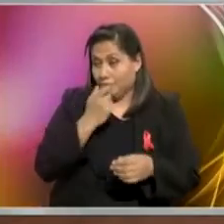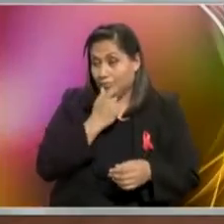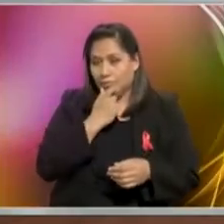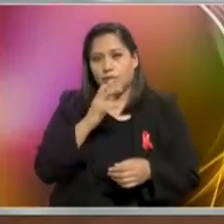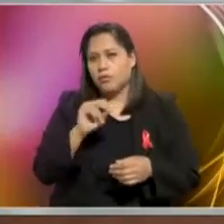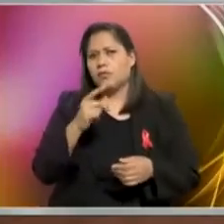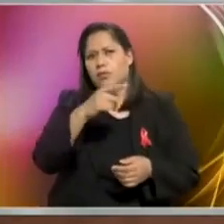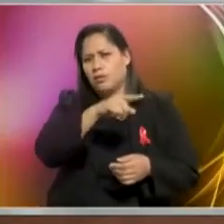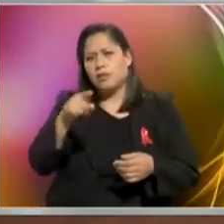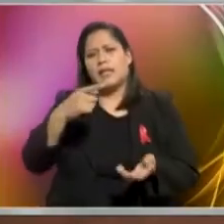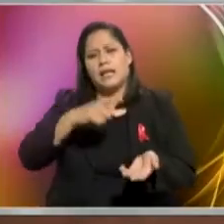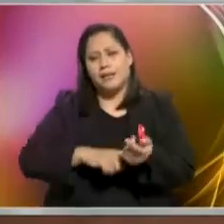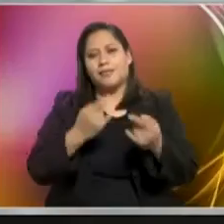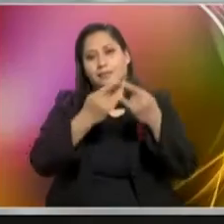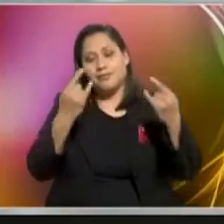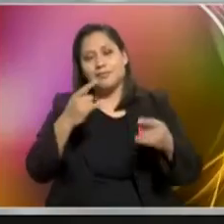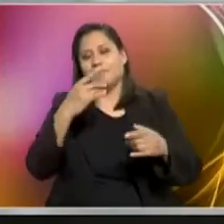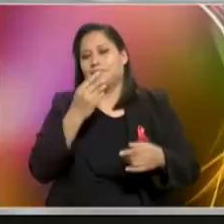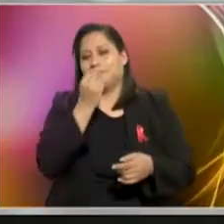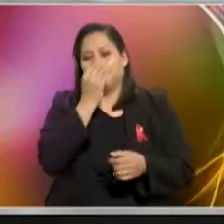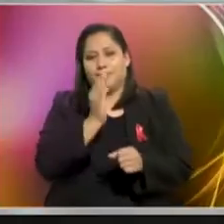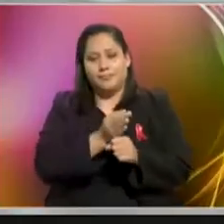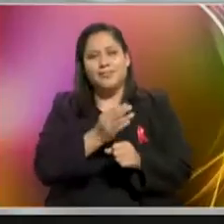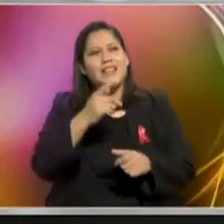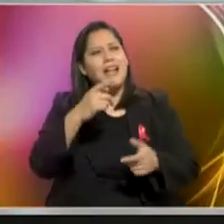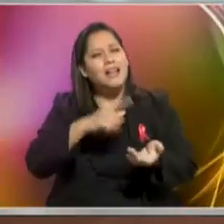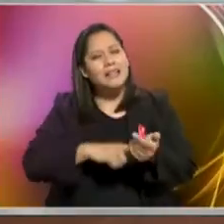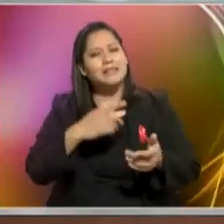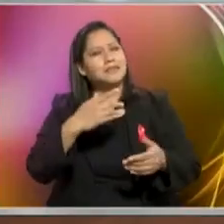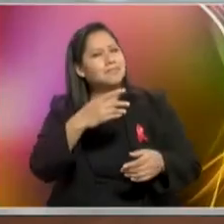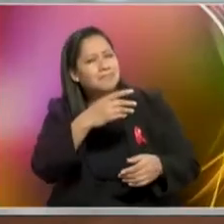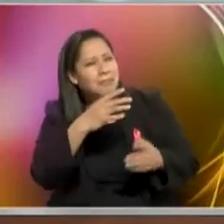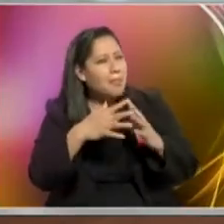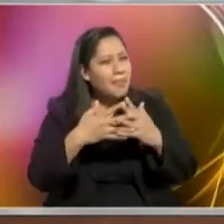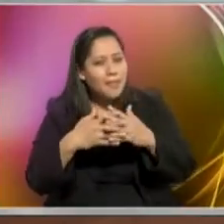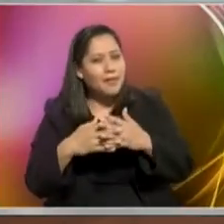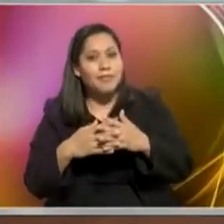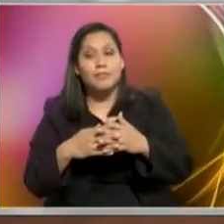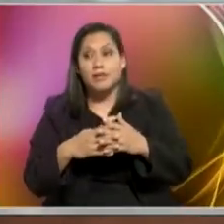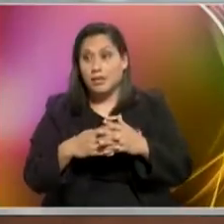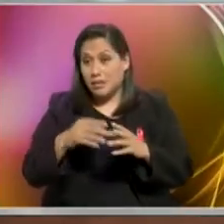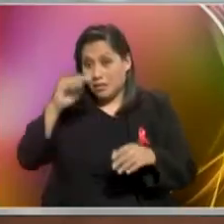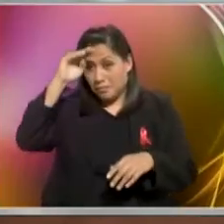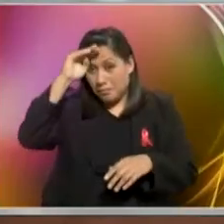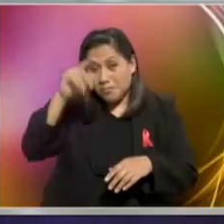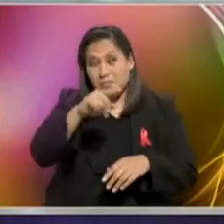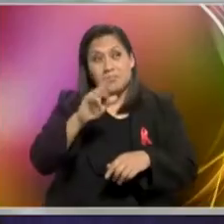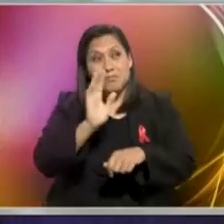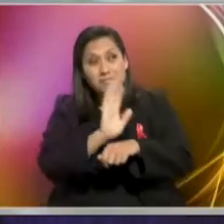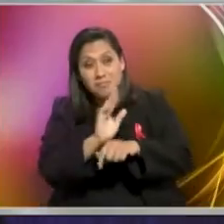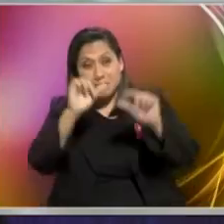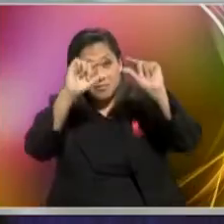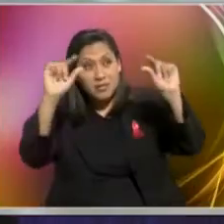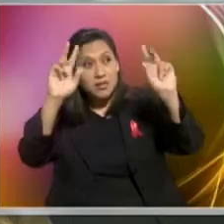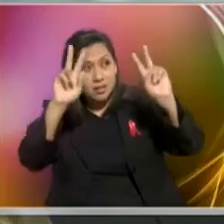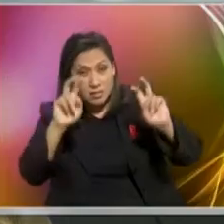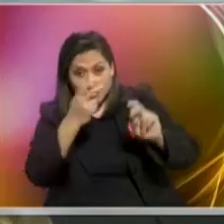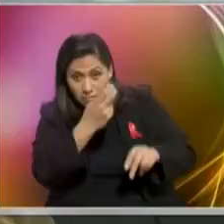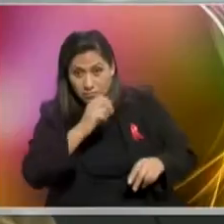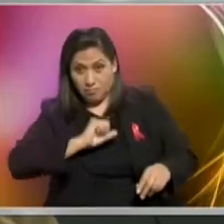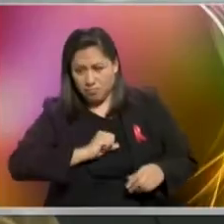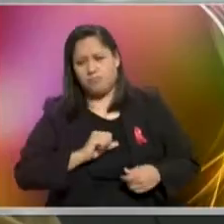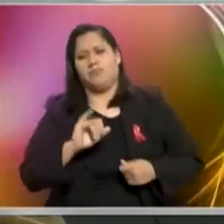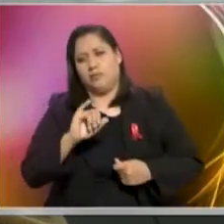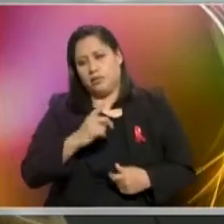muy divertida. Es que meten mucho enredo, ¿no? En la película. Sí. Exactamente. Aunque ¿consideras que se deben seguir haciendo películas con esta temática? Sí, y